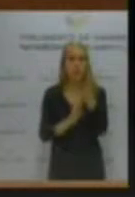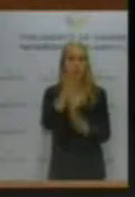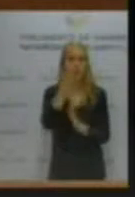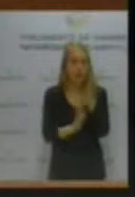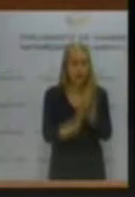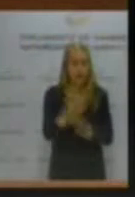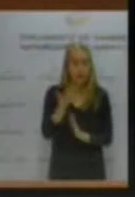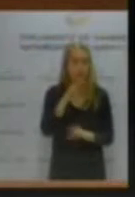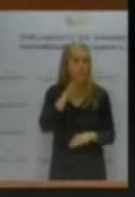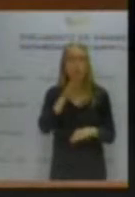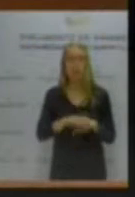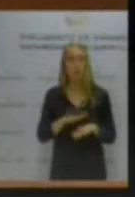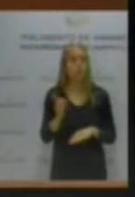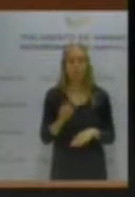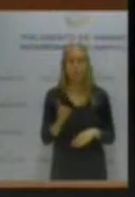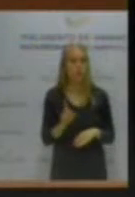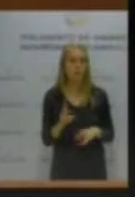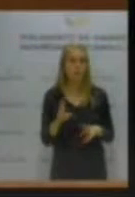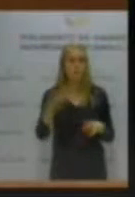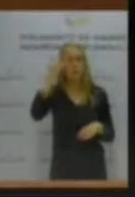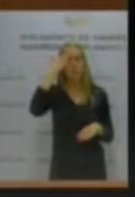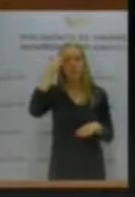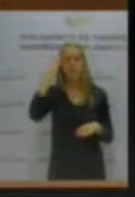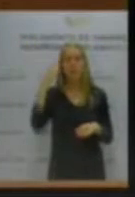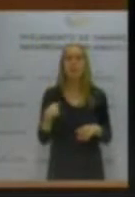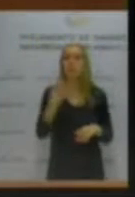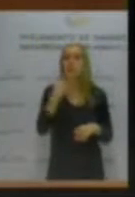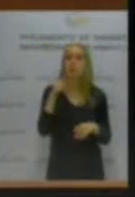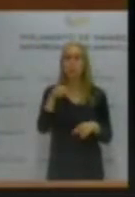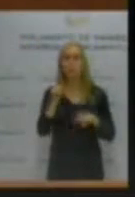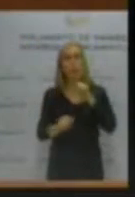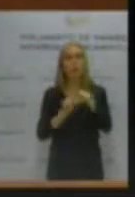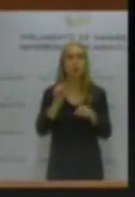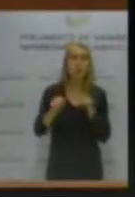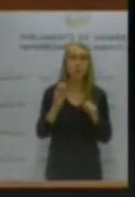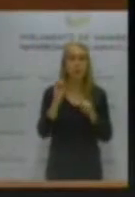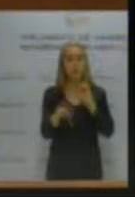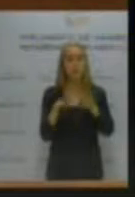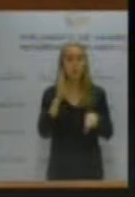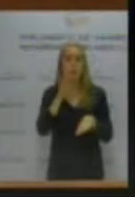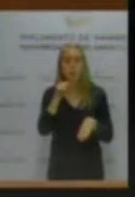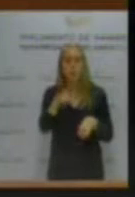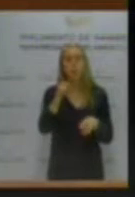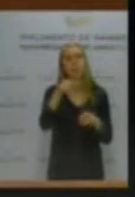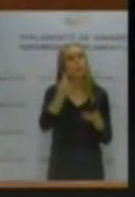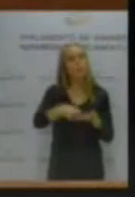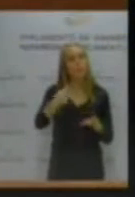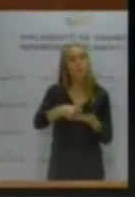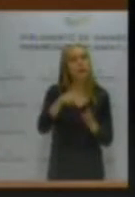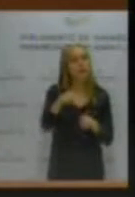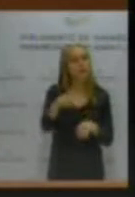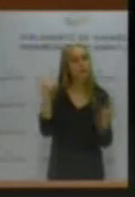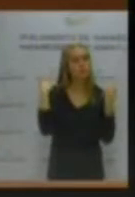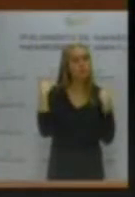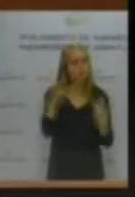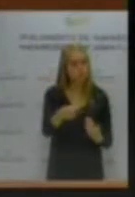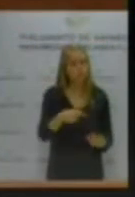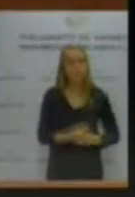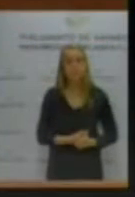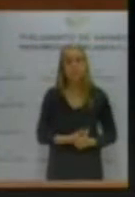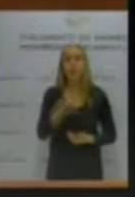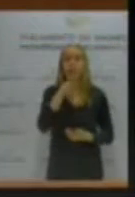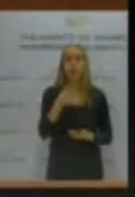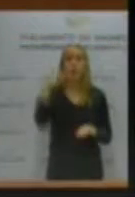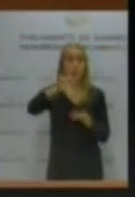no cumple para nada el principio de quien contamina paga, ya que dicho impuesto nos lo van a trasladar a todos los usuarios